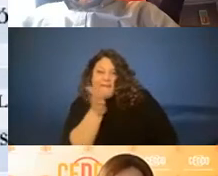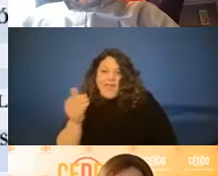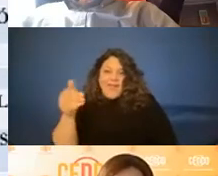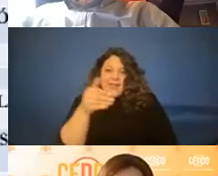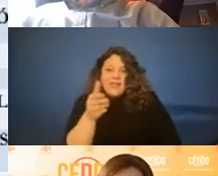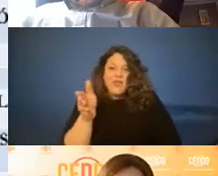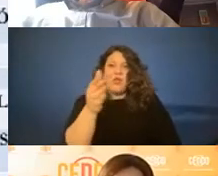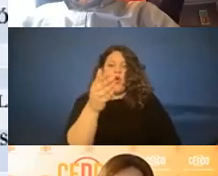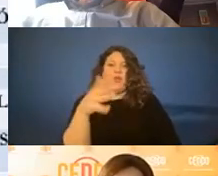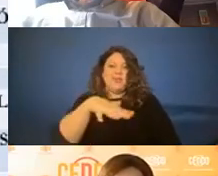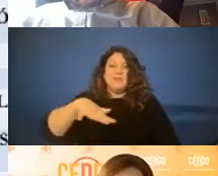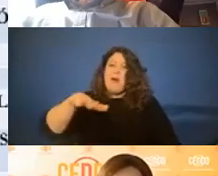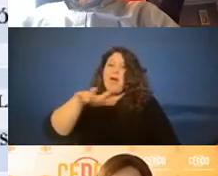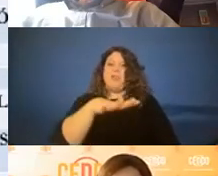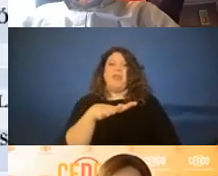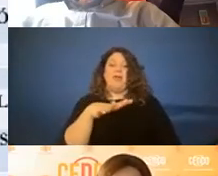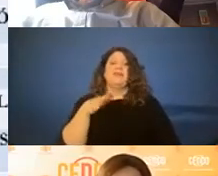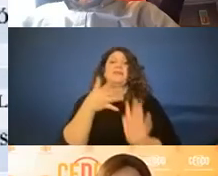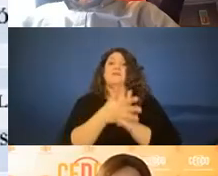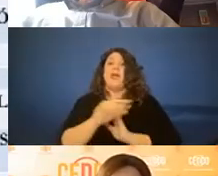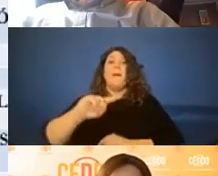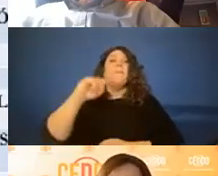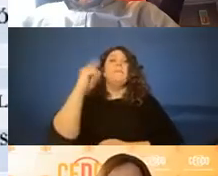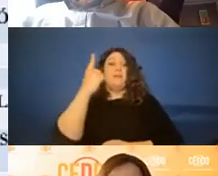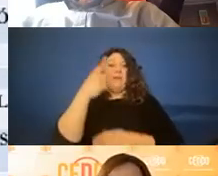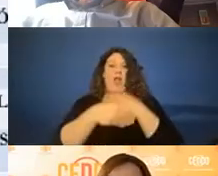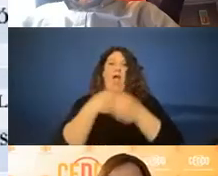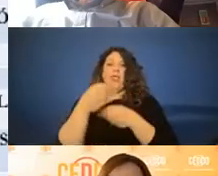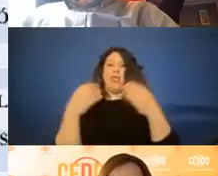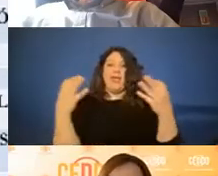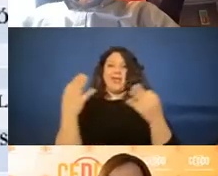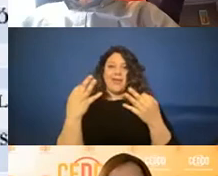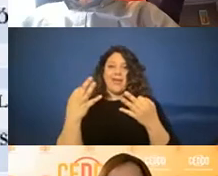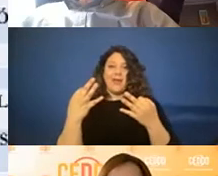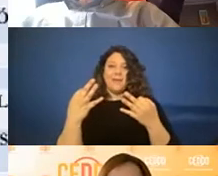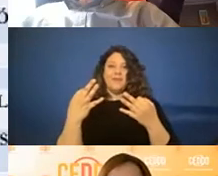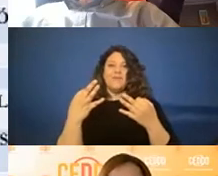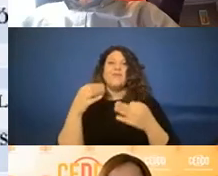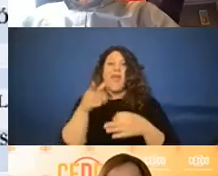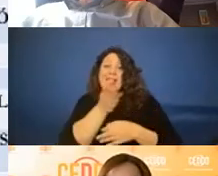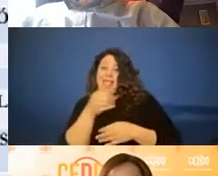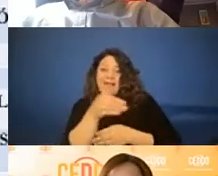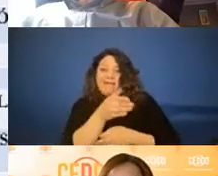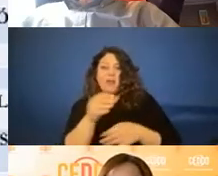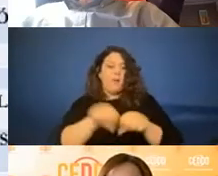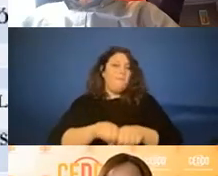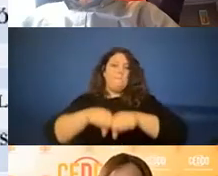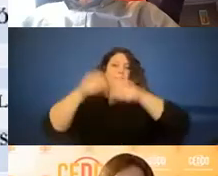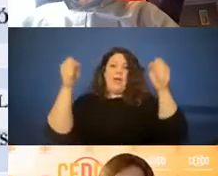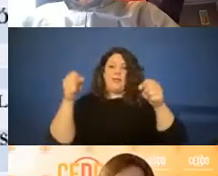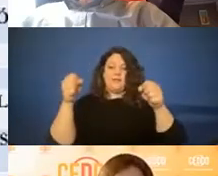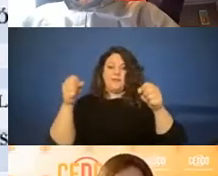Por lo tanto, lo primero que tengo que hacer es romper el efecto laberinto a base